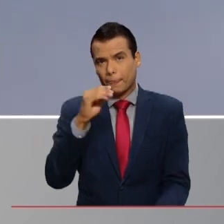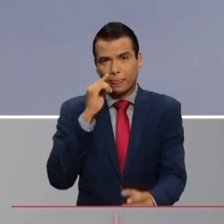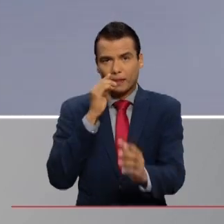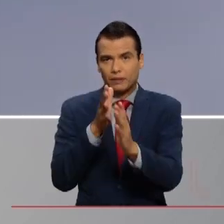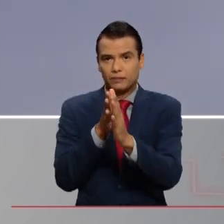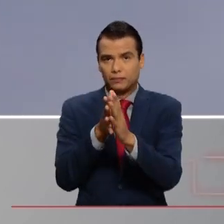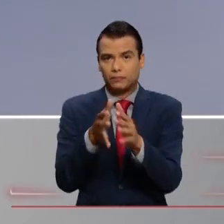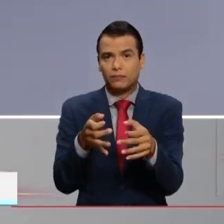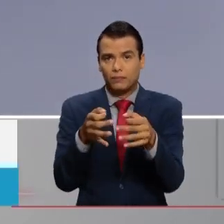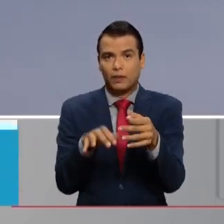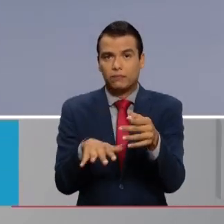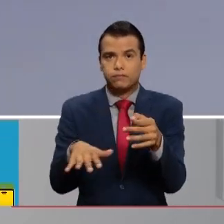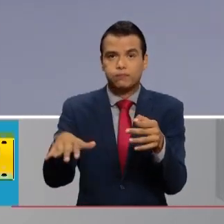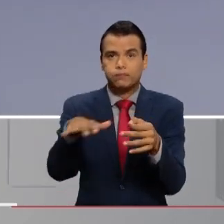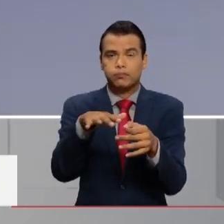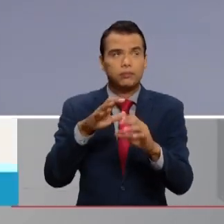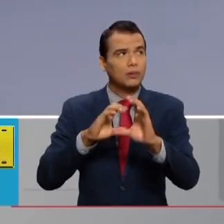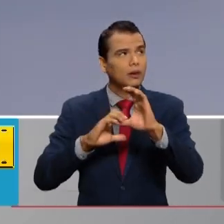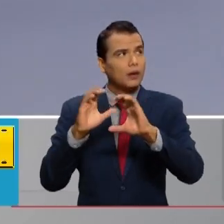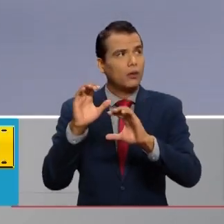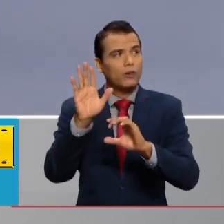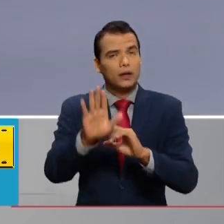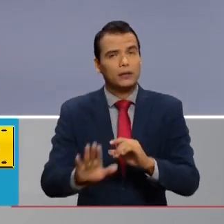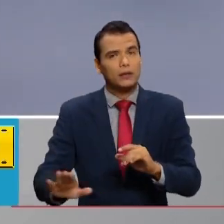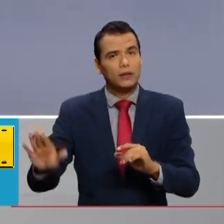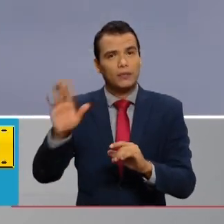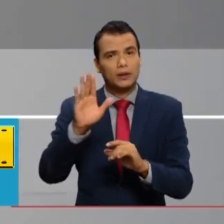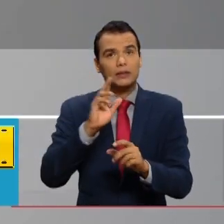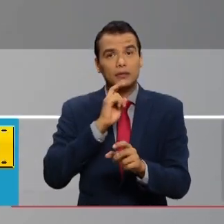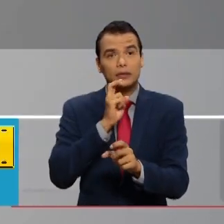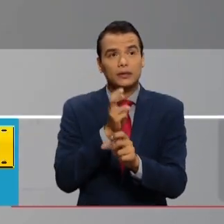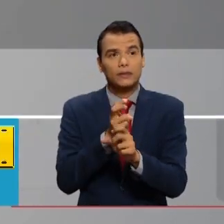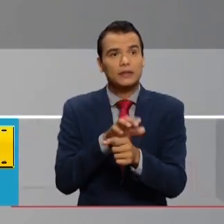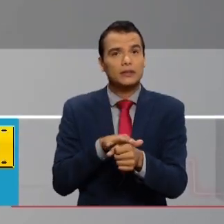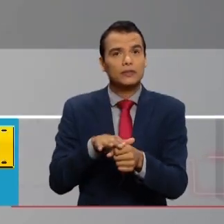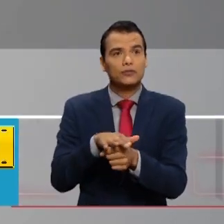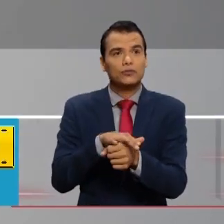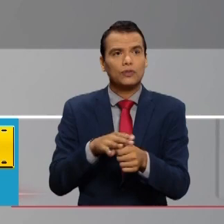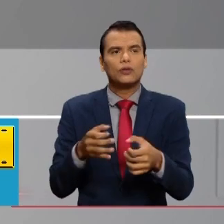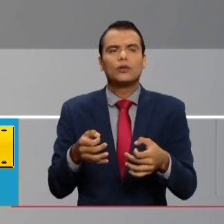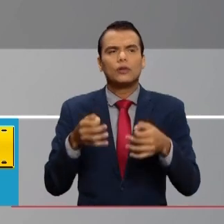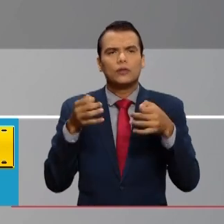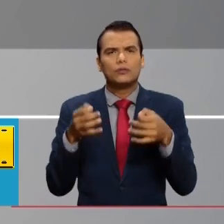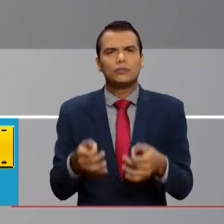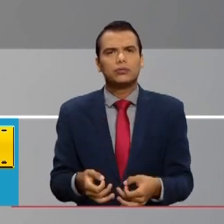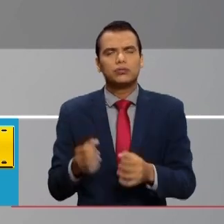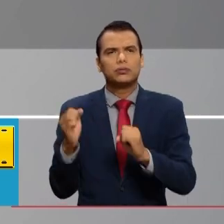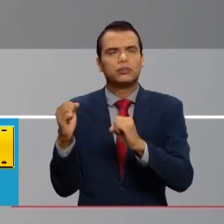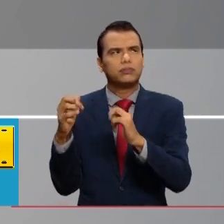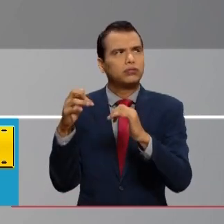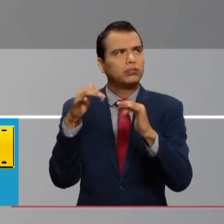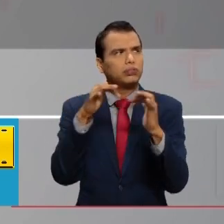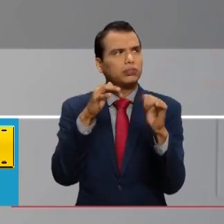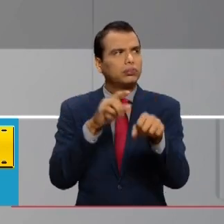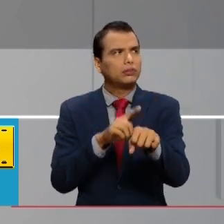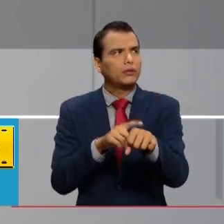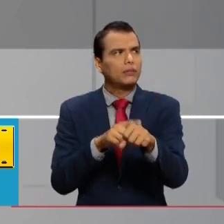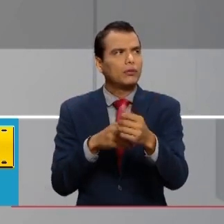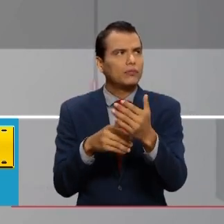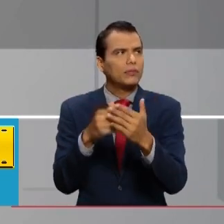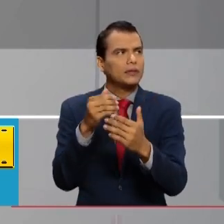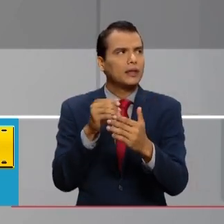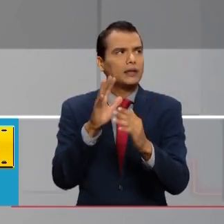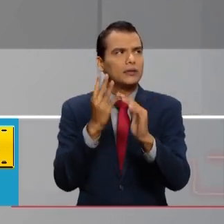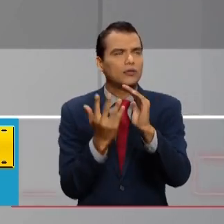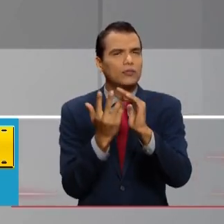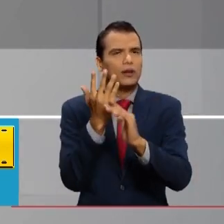situación es bastante tensa en el departamento del Cauca con estos hostigamientos que comenzaron antes de las 5 de la mañana y de manera simultánea